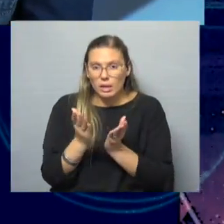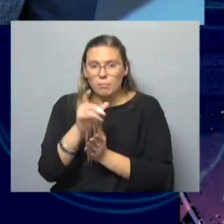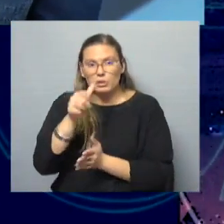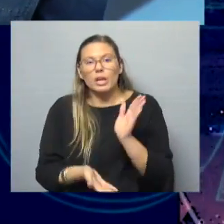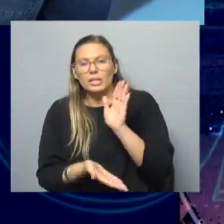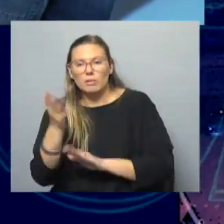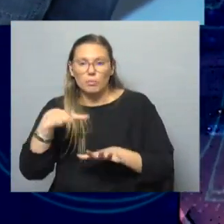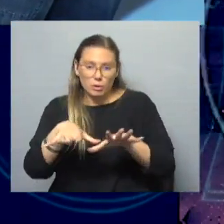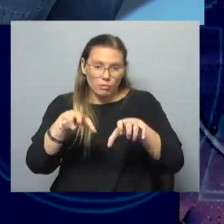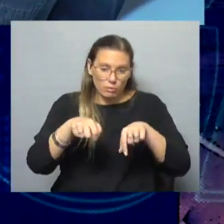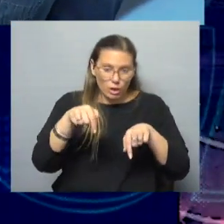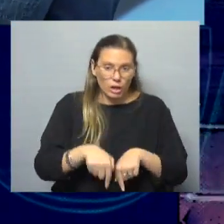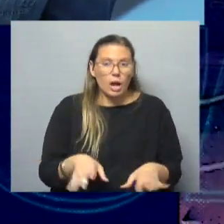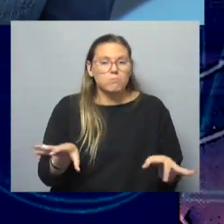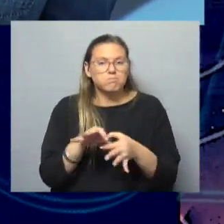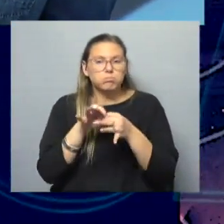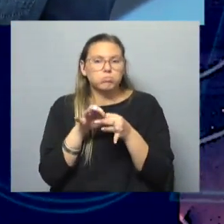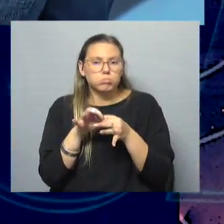exiliado, unidos